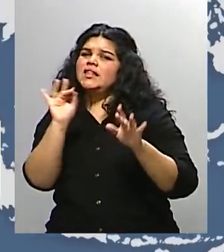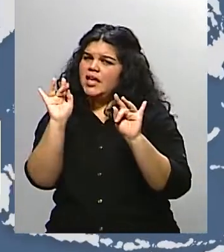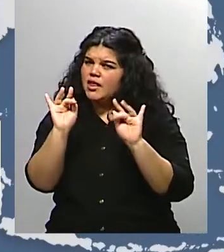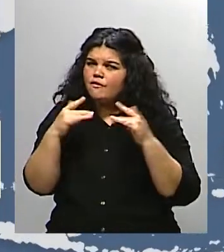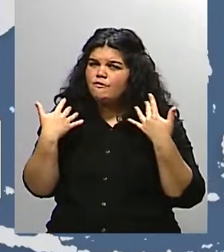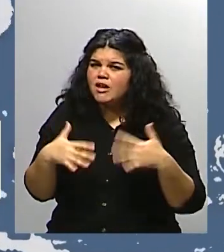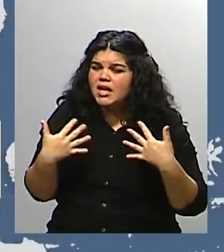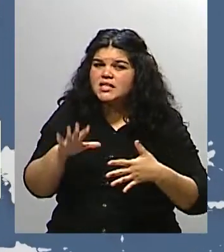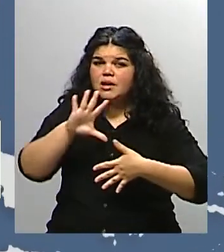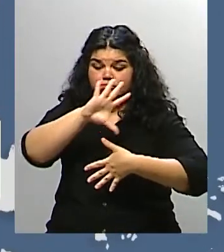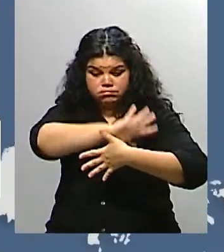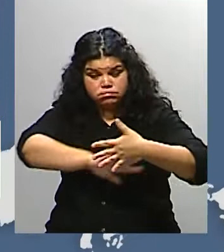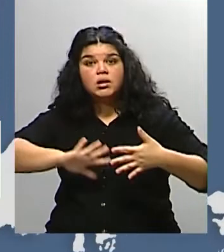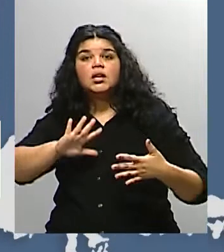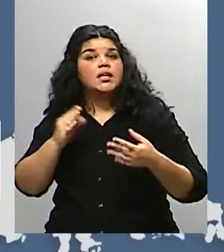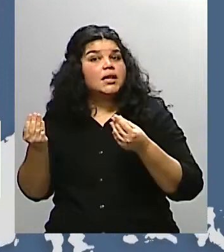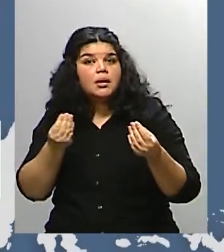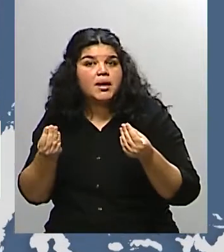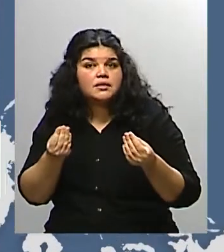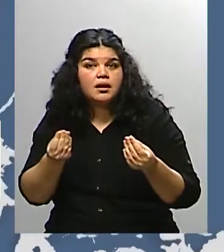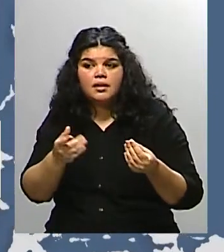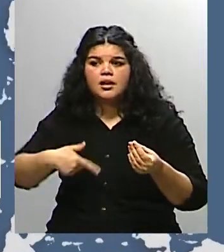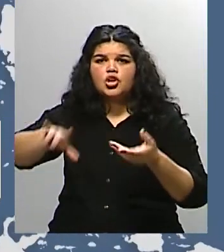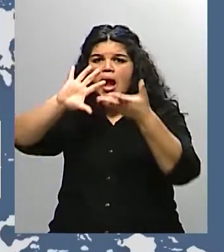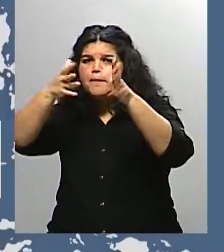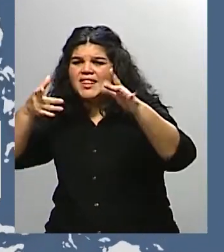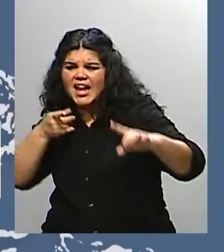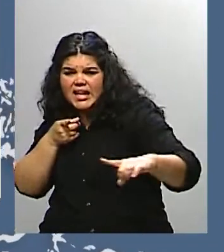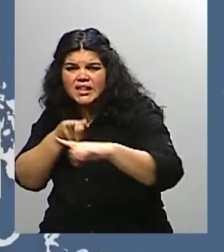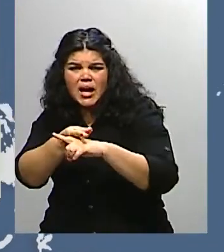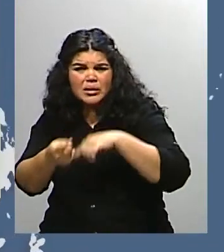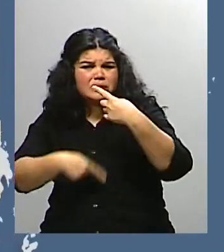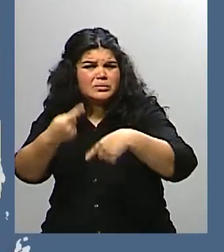ambientalistas o que se dedican a este tipo de trabajos, y le queríamos consultar sobre este tema.